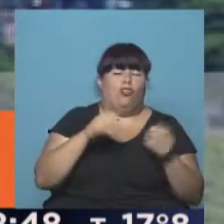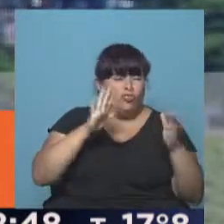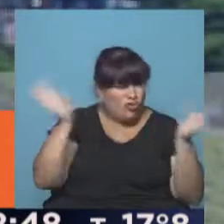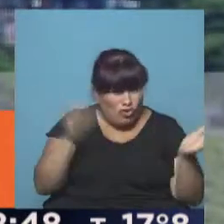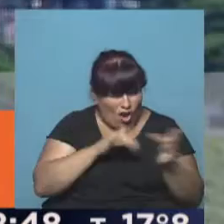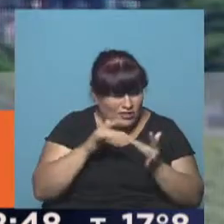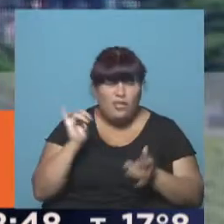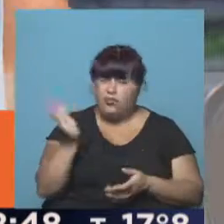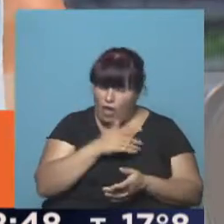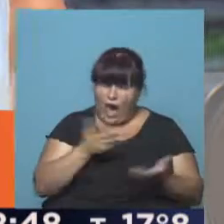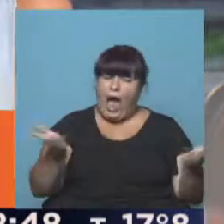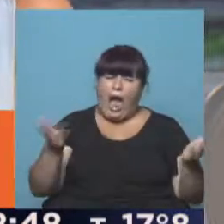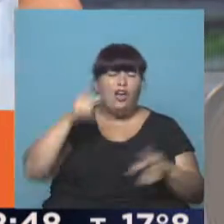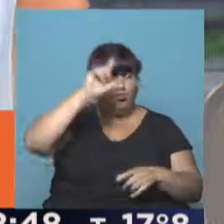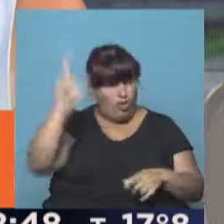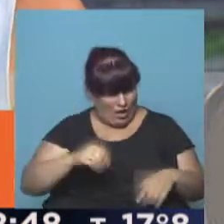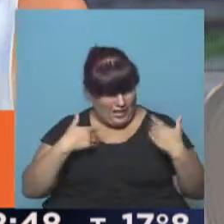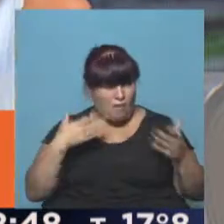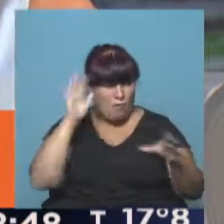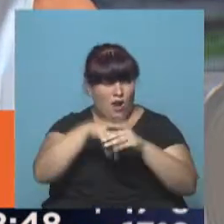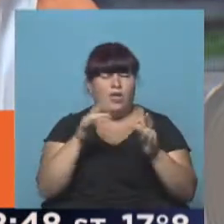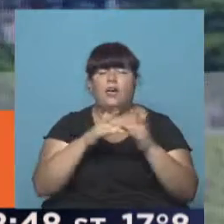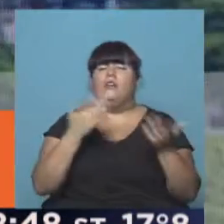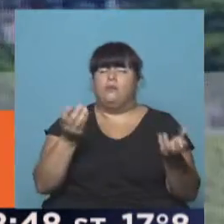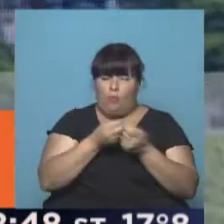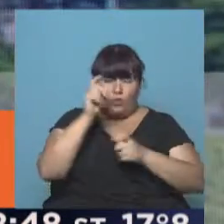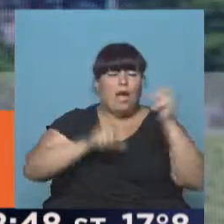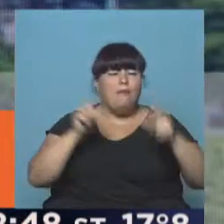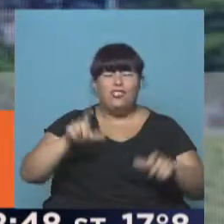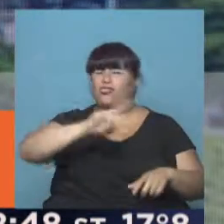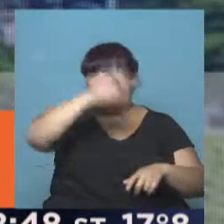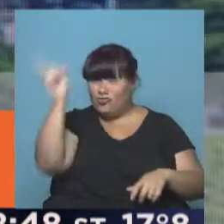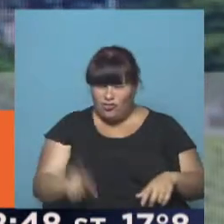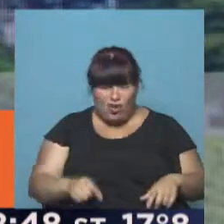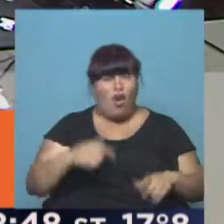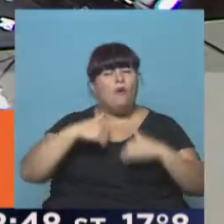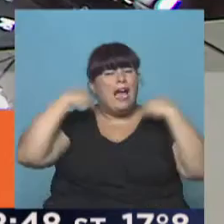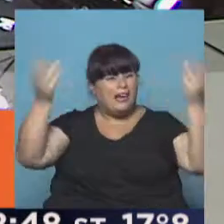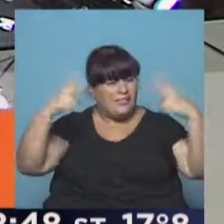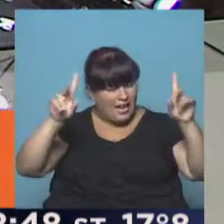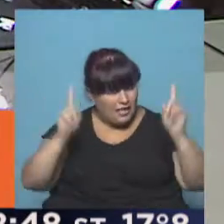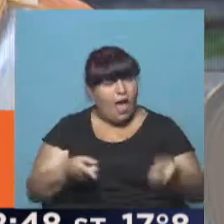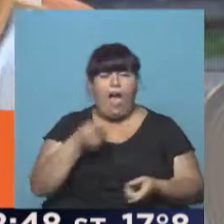todo lanza que el resto del país también puede entrar hay mucha gente de todo el país las